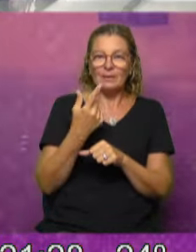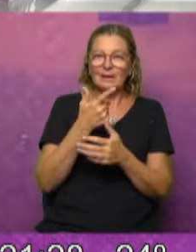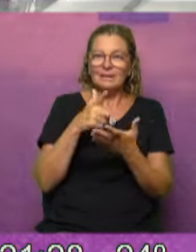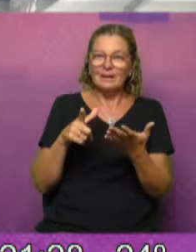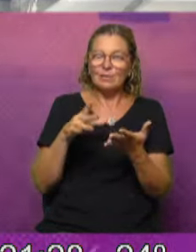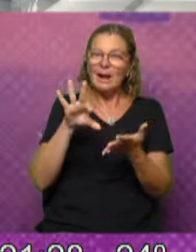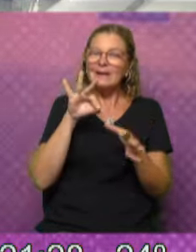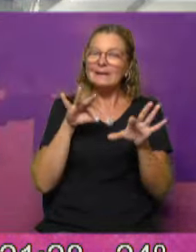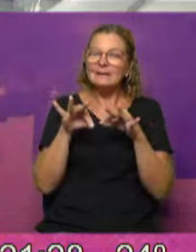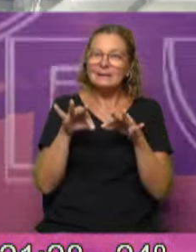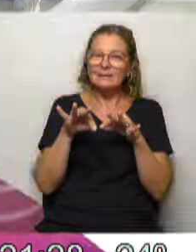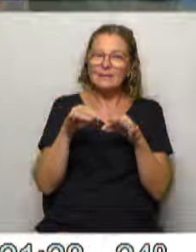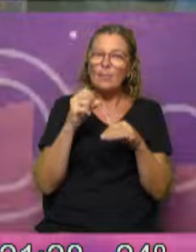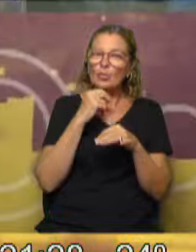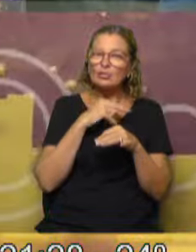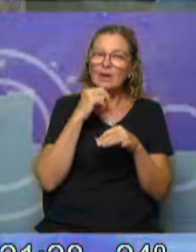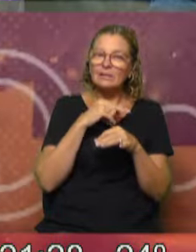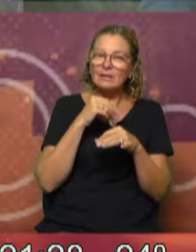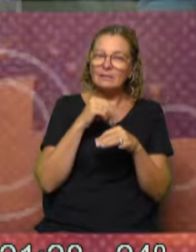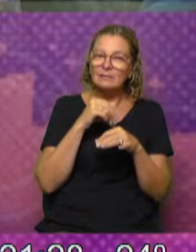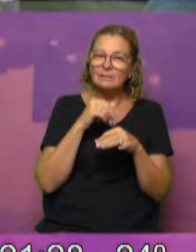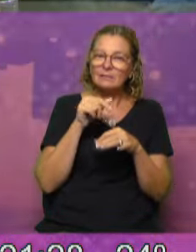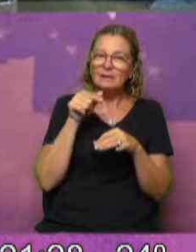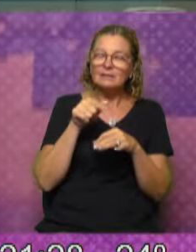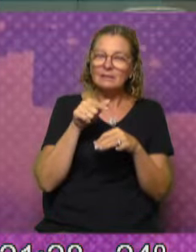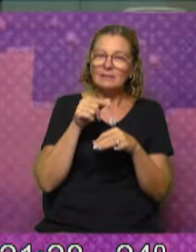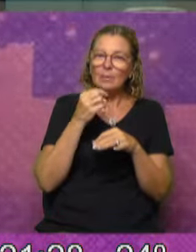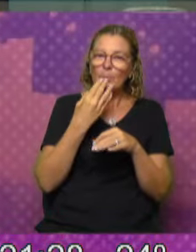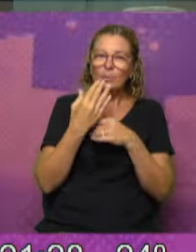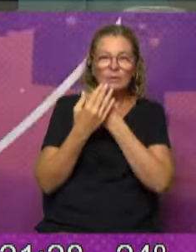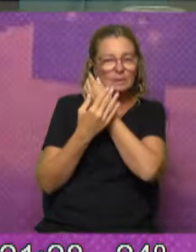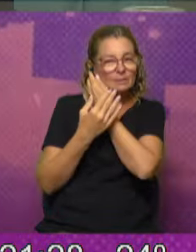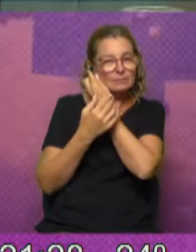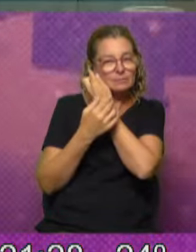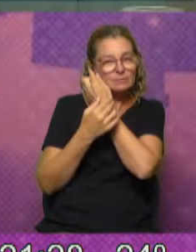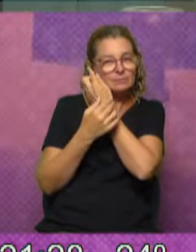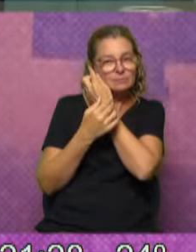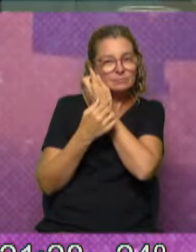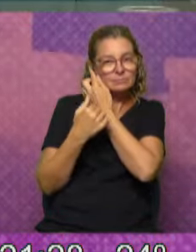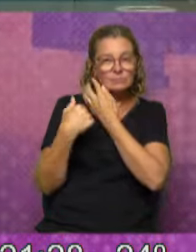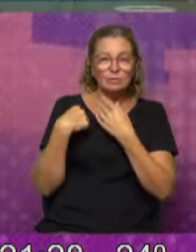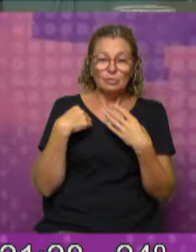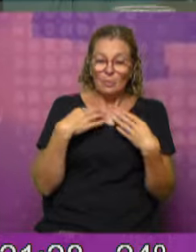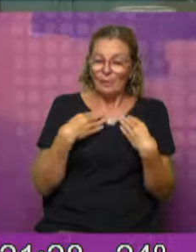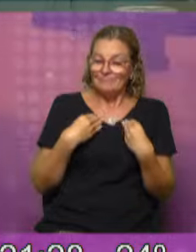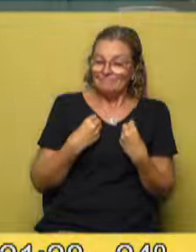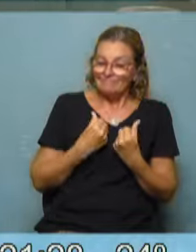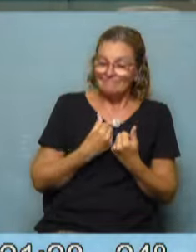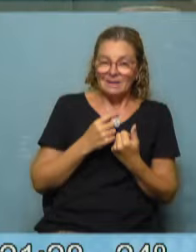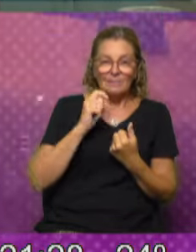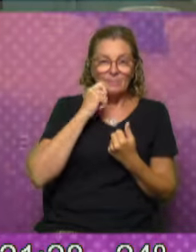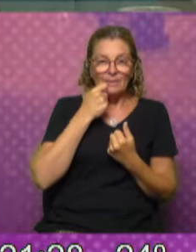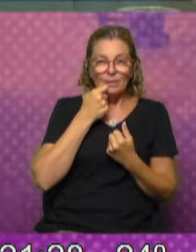elegir Muchachas, este en particular? Porque soy muy intuitiva y me gusta